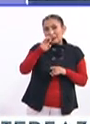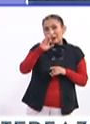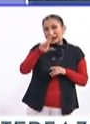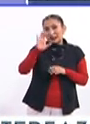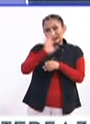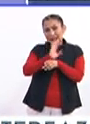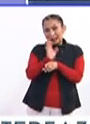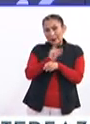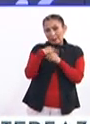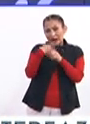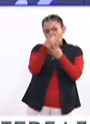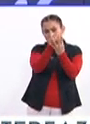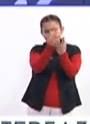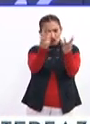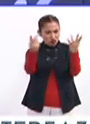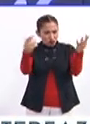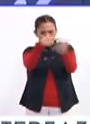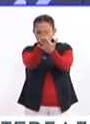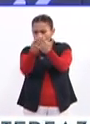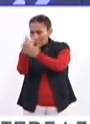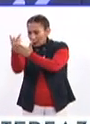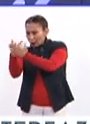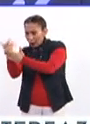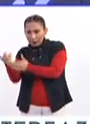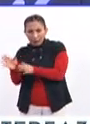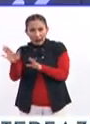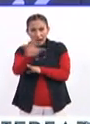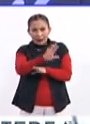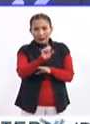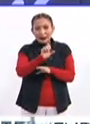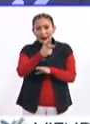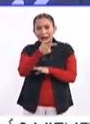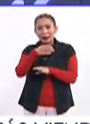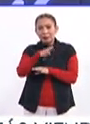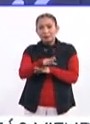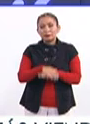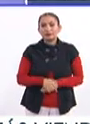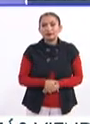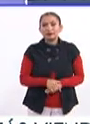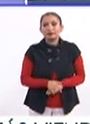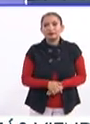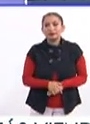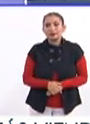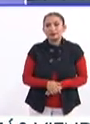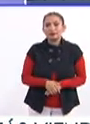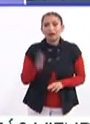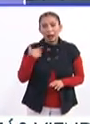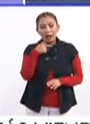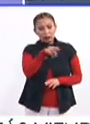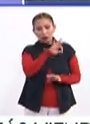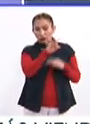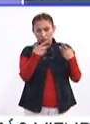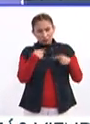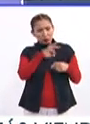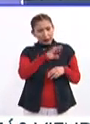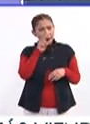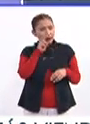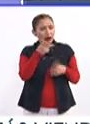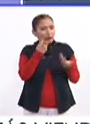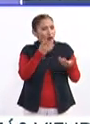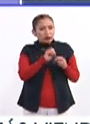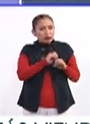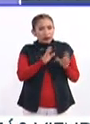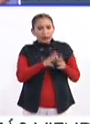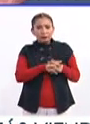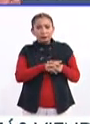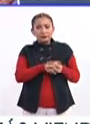pero tienen un abanico importantísimo, un ecosistema muy grande ahí en la CEGIB. Que precisamente están a disposición de todas las personas. Me gustaría que nos lo